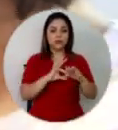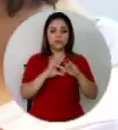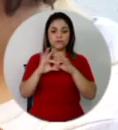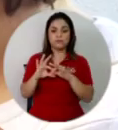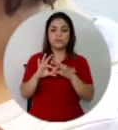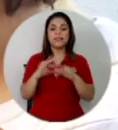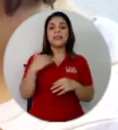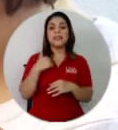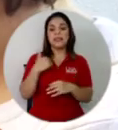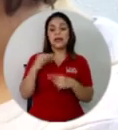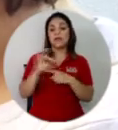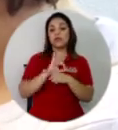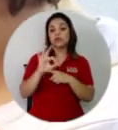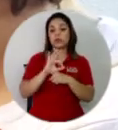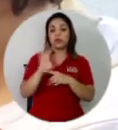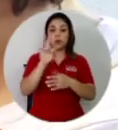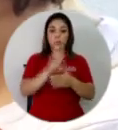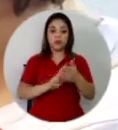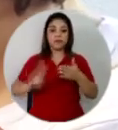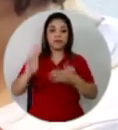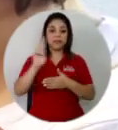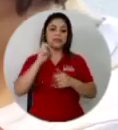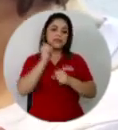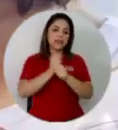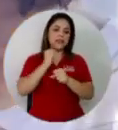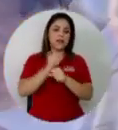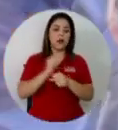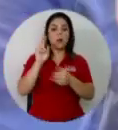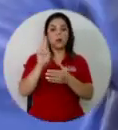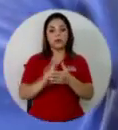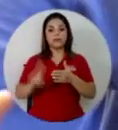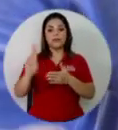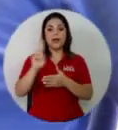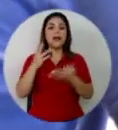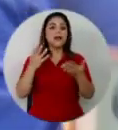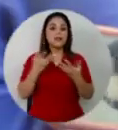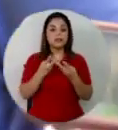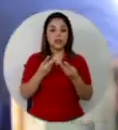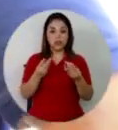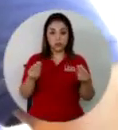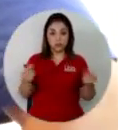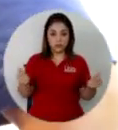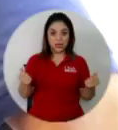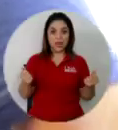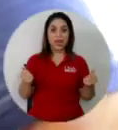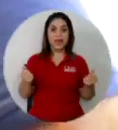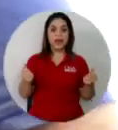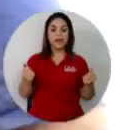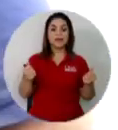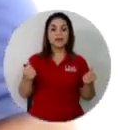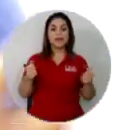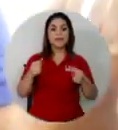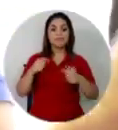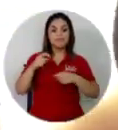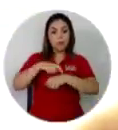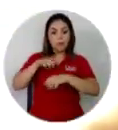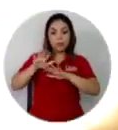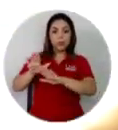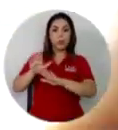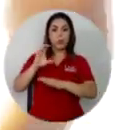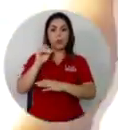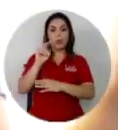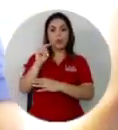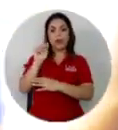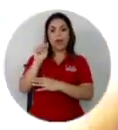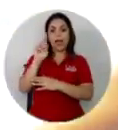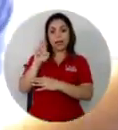serie de funciones universitarias, de quehaceres universitarios que se resolvían en el ámbito de CONARE, donde se reunían los